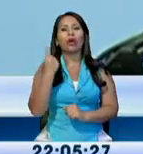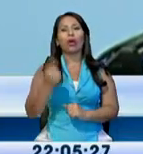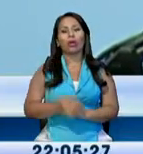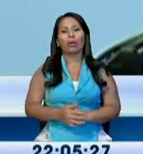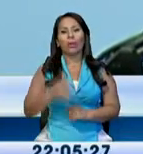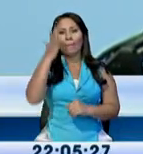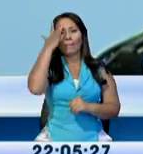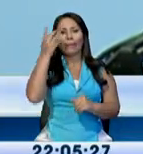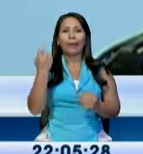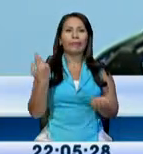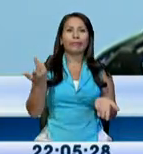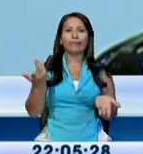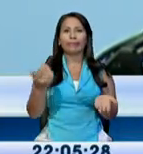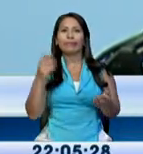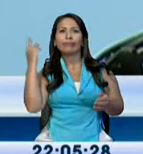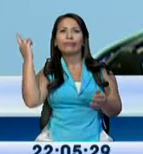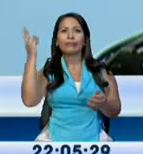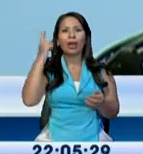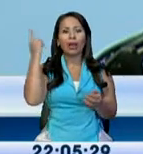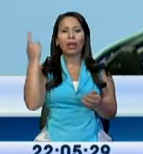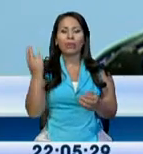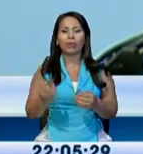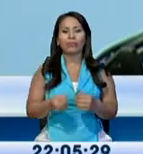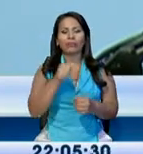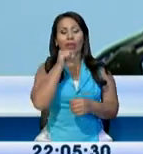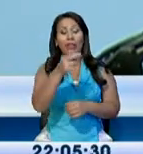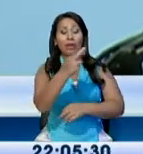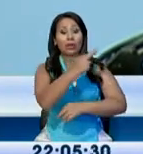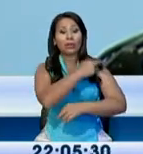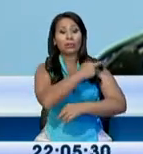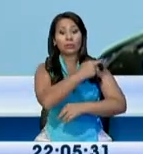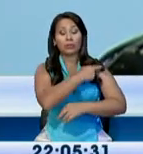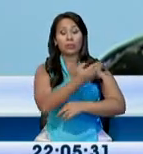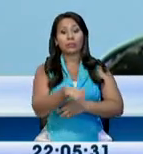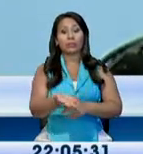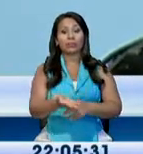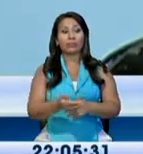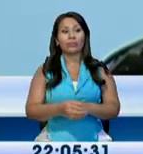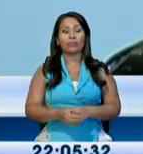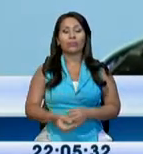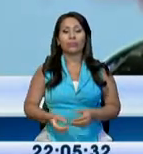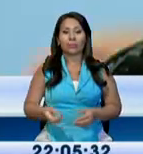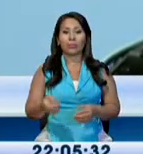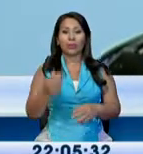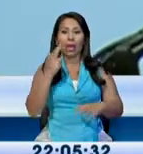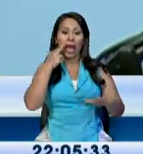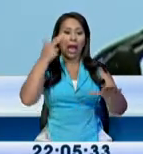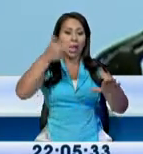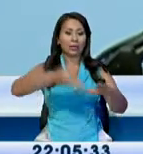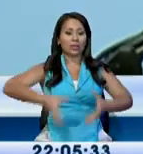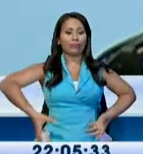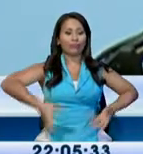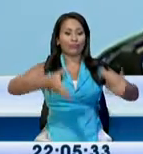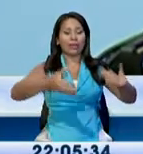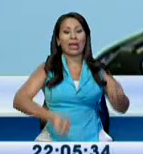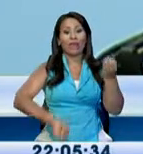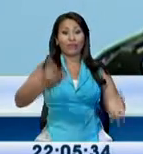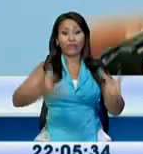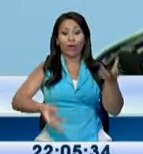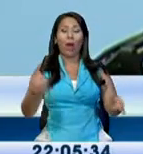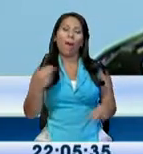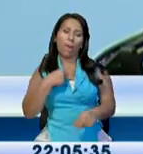algarabía, en forma irresponsable, echar gasolina para combatir el incendio o algo